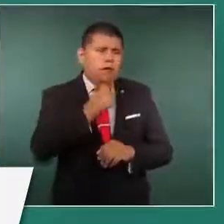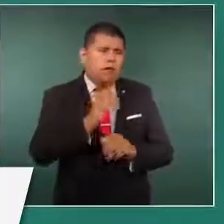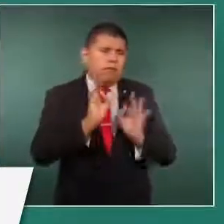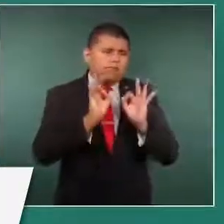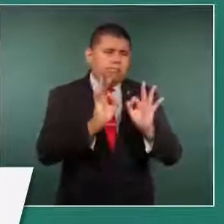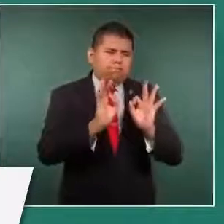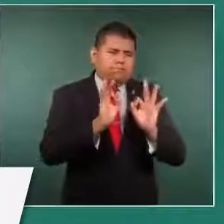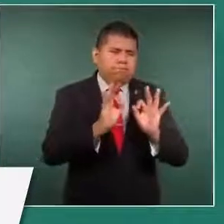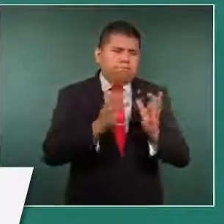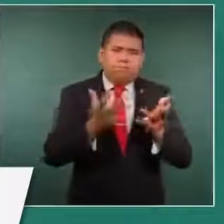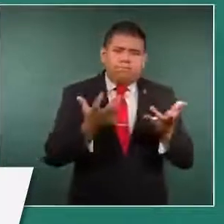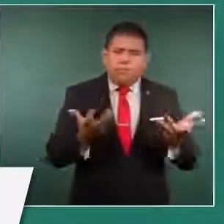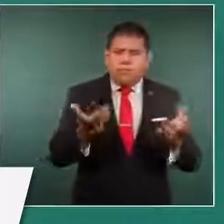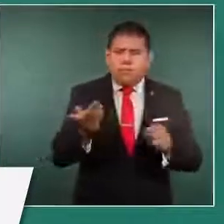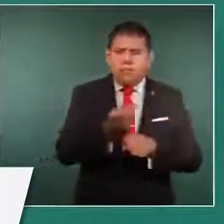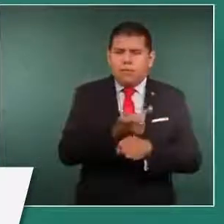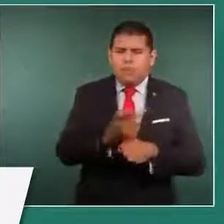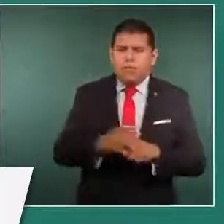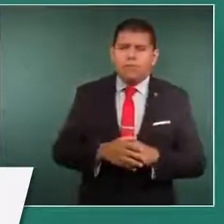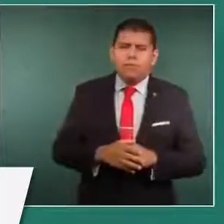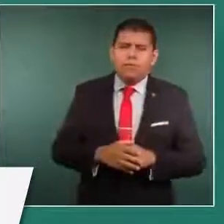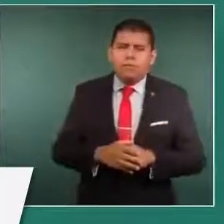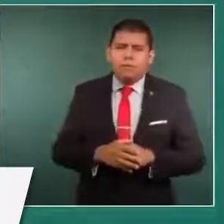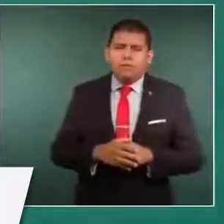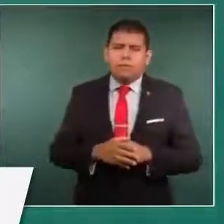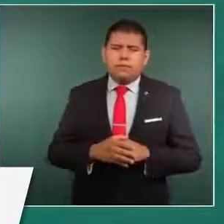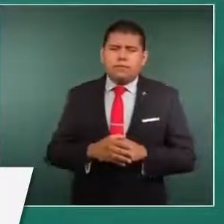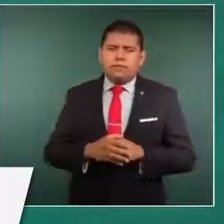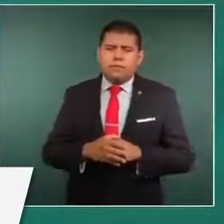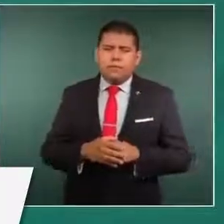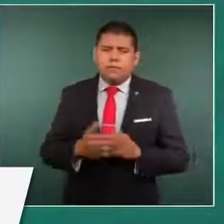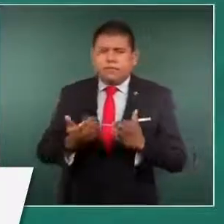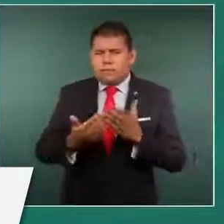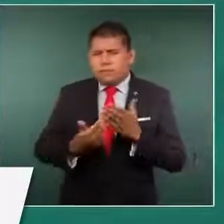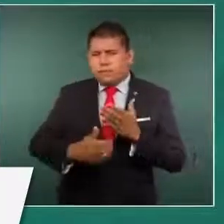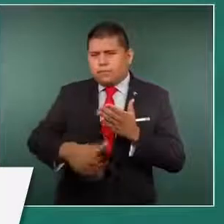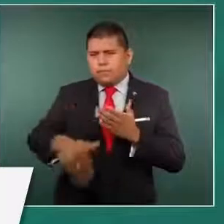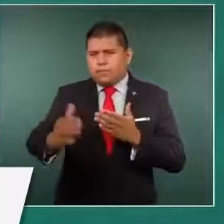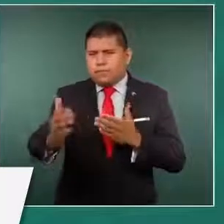que la medida que se vaya